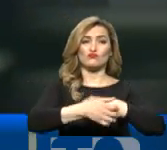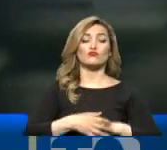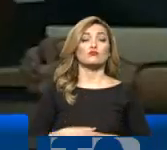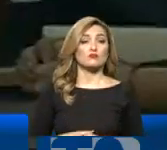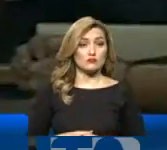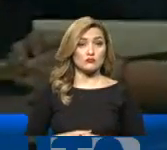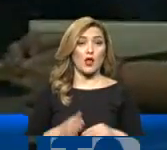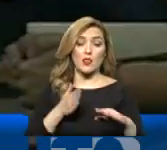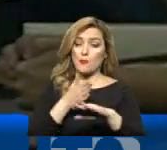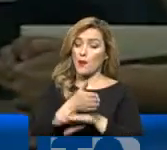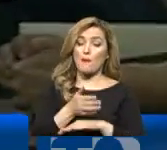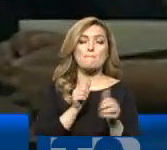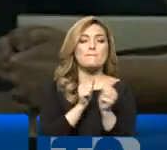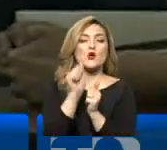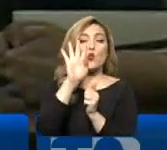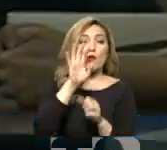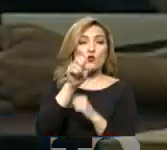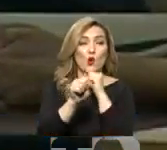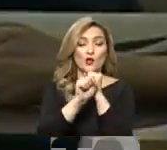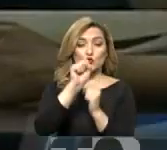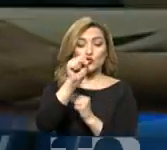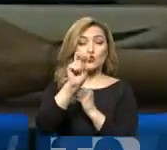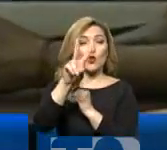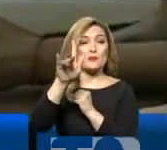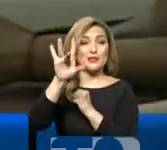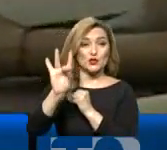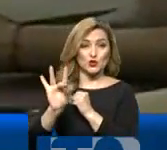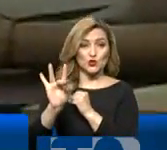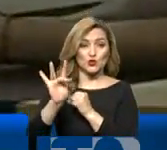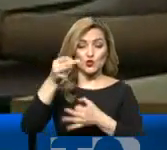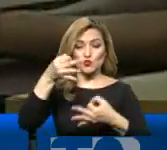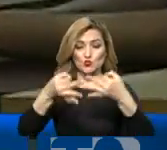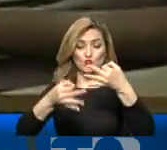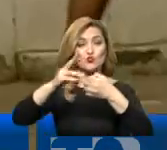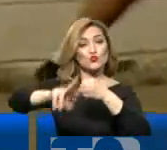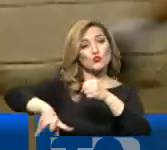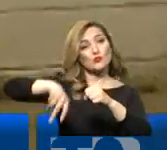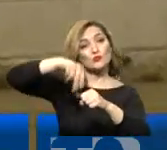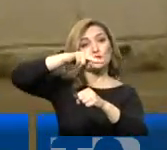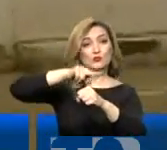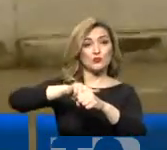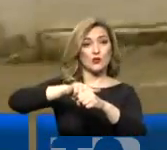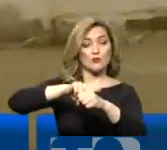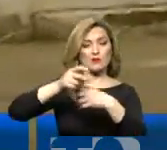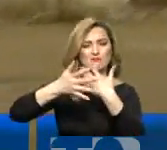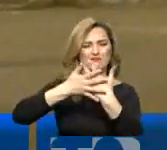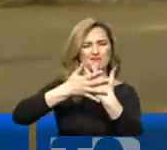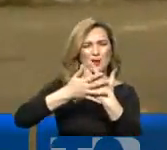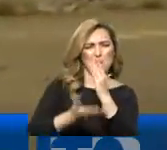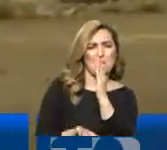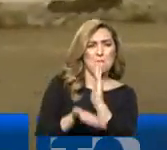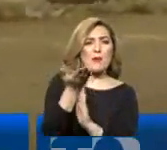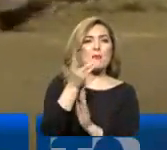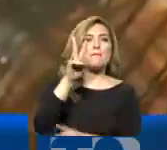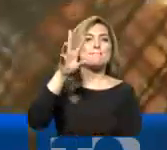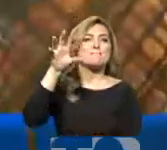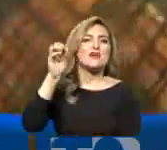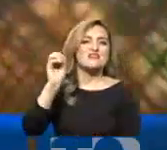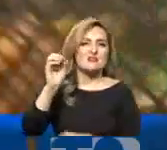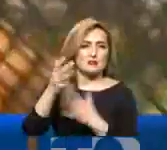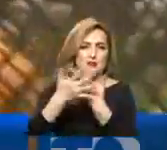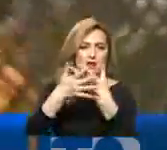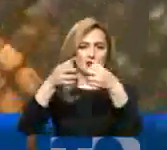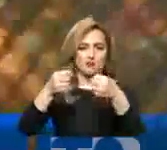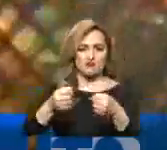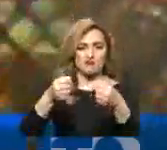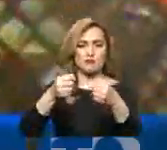embargo, 4 años después, en 2018, en última instancia la Corte Nacional de Justicia amplió esa sentencia a 20 años. Ese